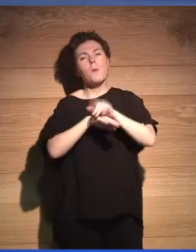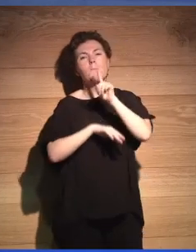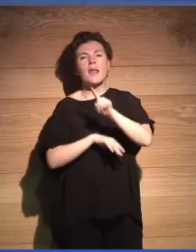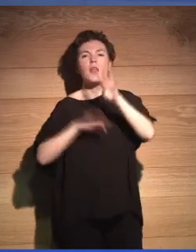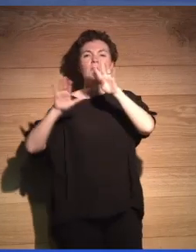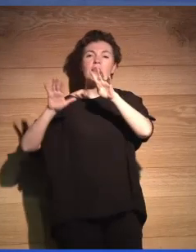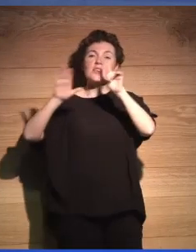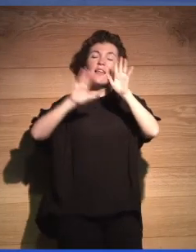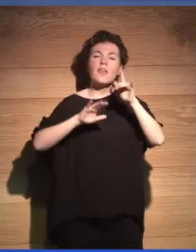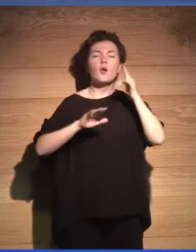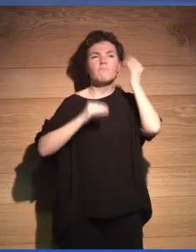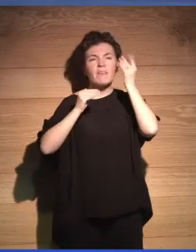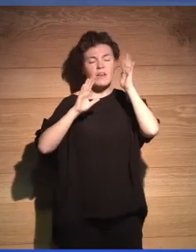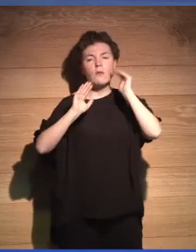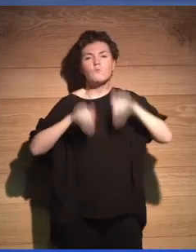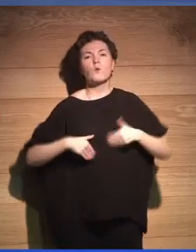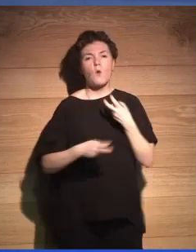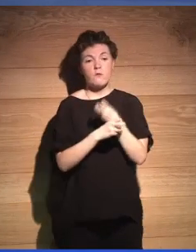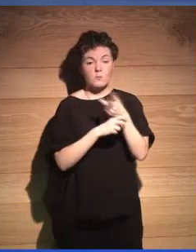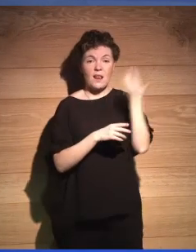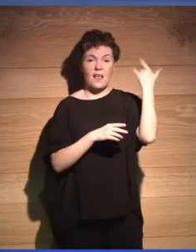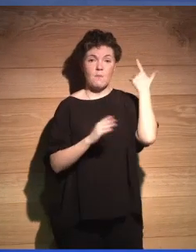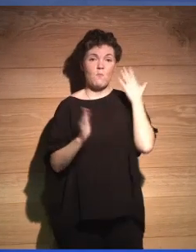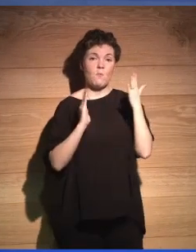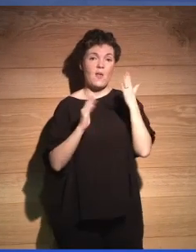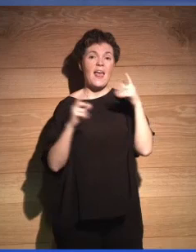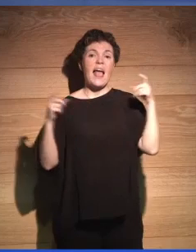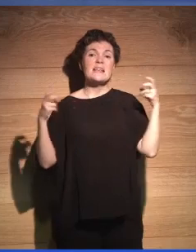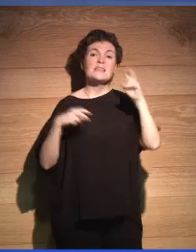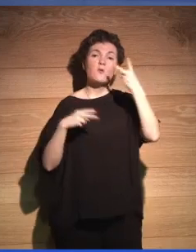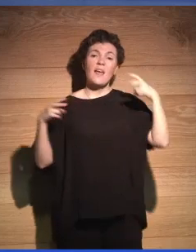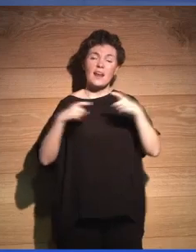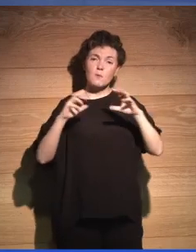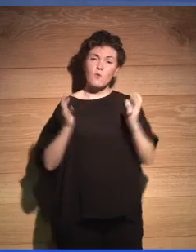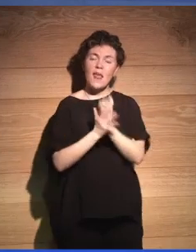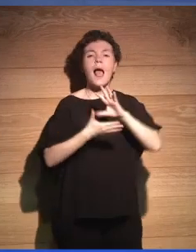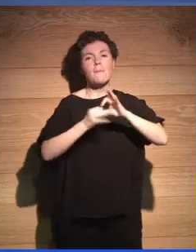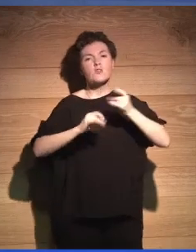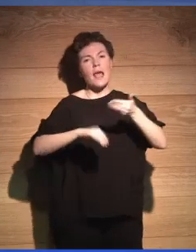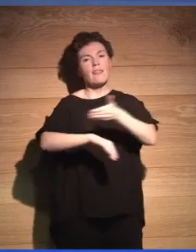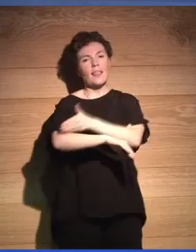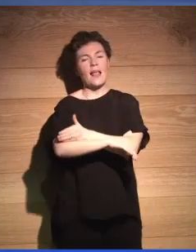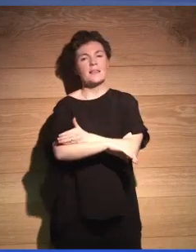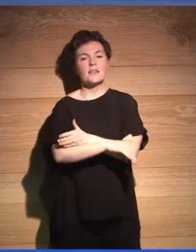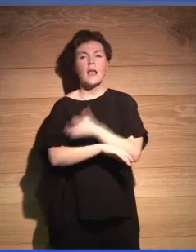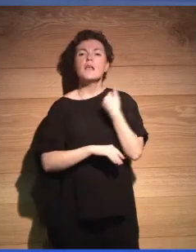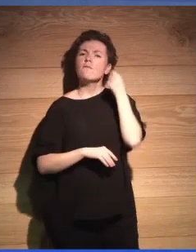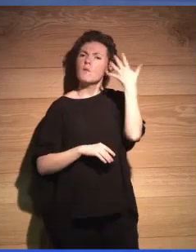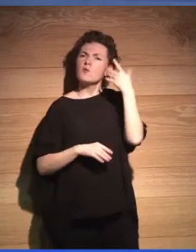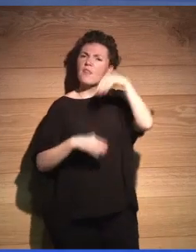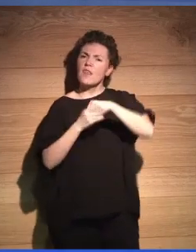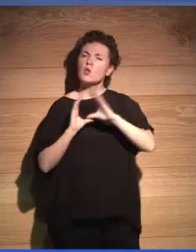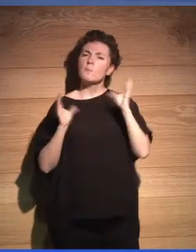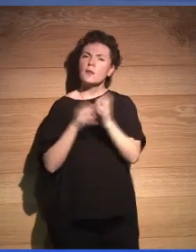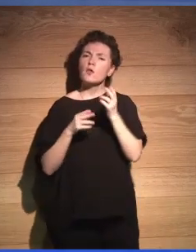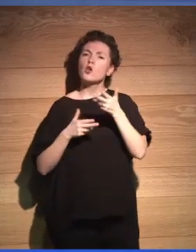volver a Austria, porque allí tenía amigos de la época de antes de la Segunda Guerra Mundial, tenía cierta fama en el Partido Socialdemócrata,